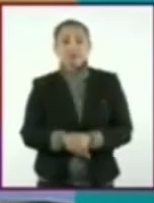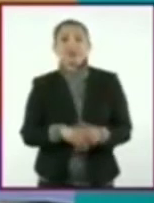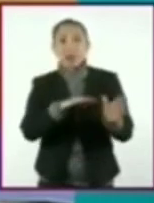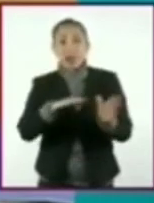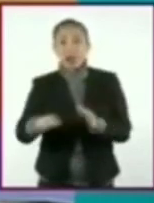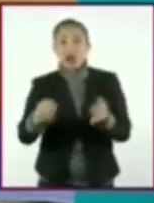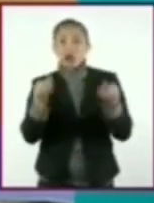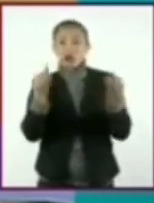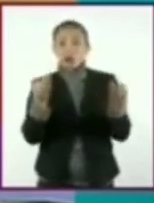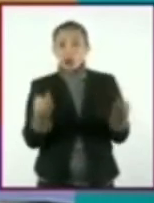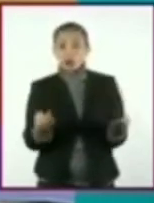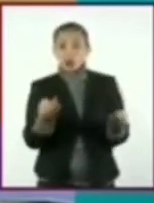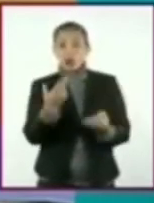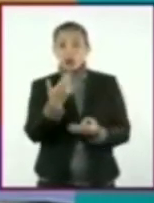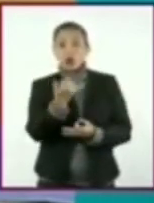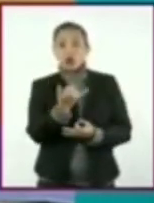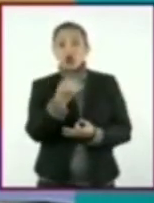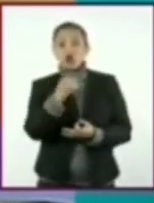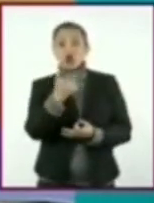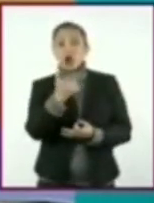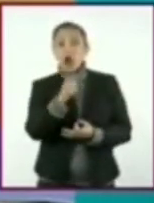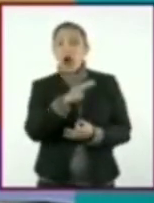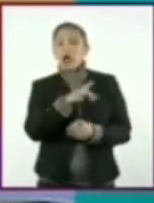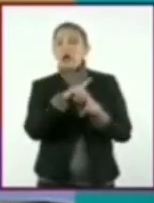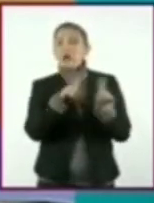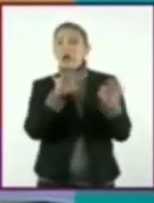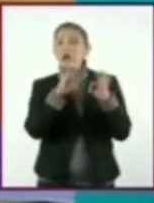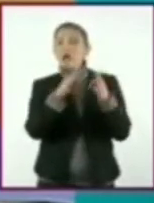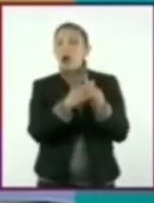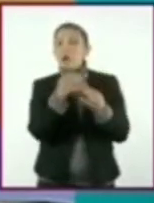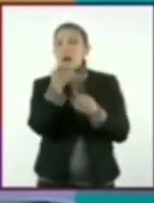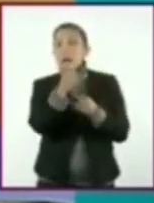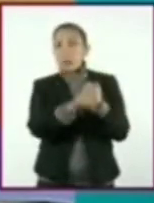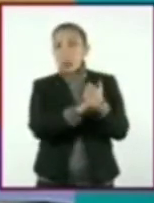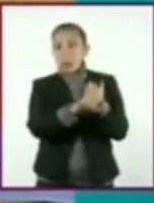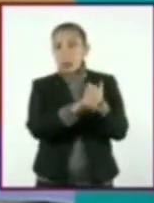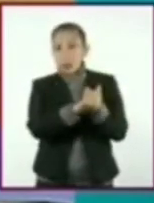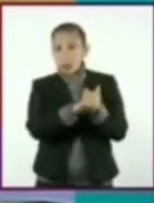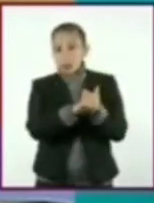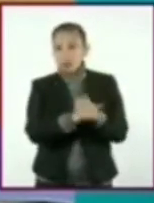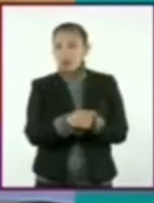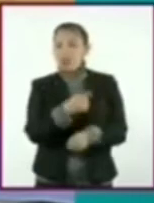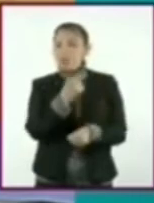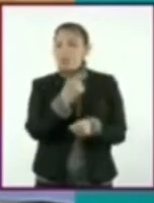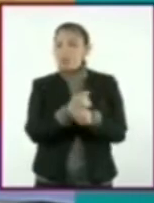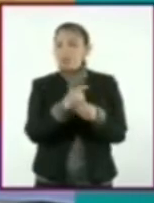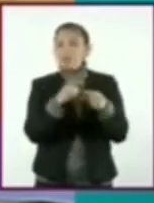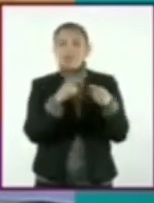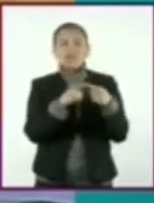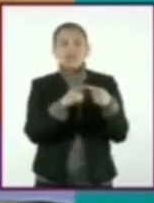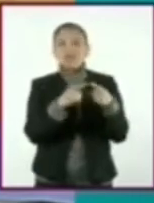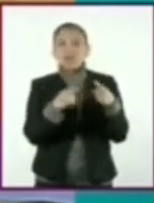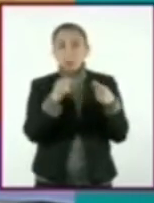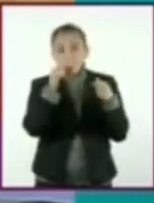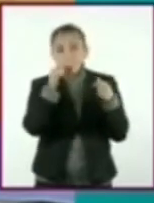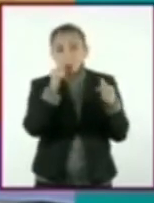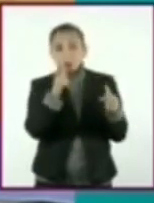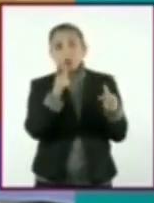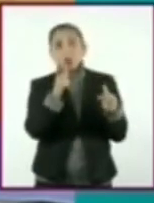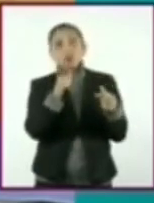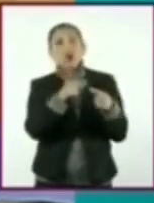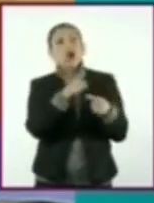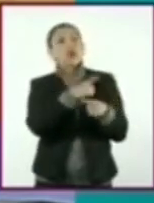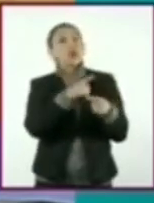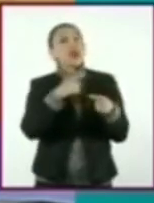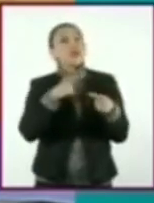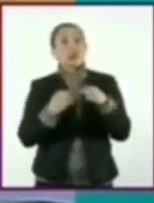el yoga tenemos diferentes maneras de enfrentar el problema. La primera, que es fundamental, es que